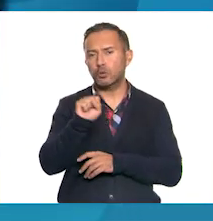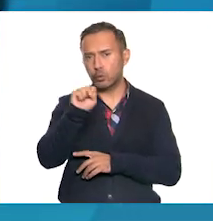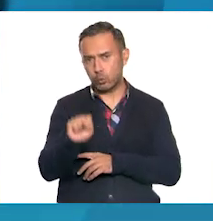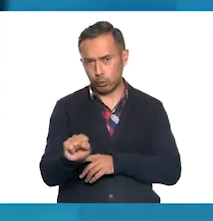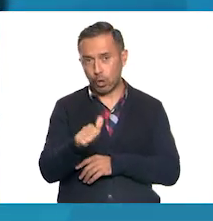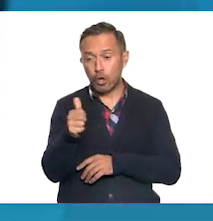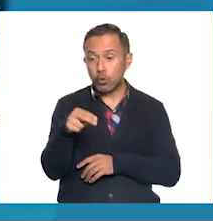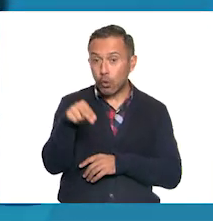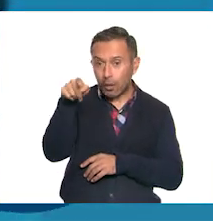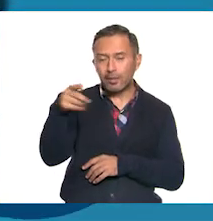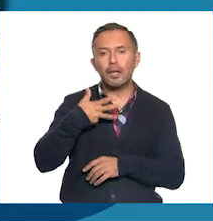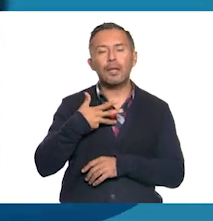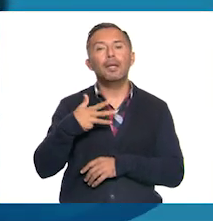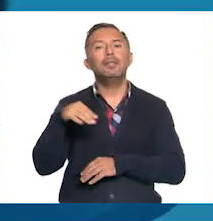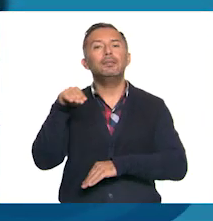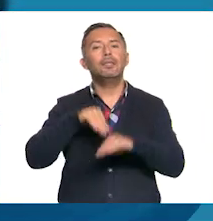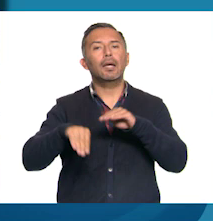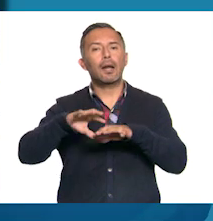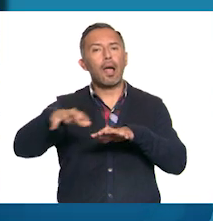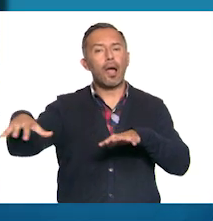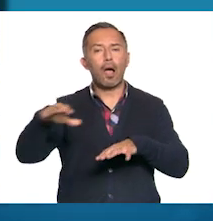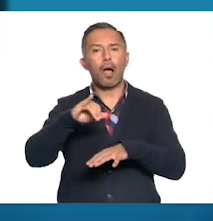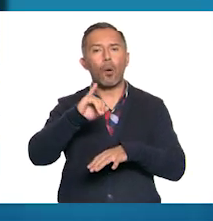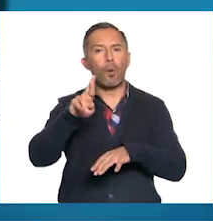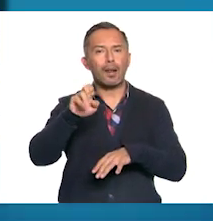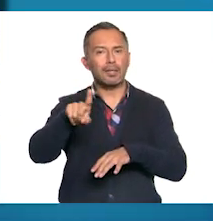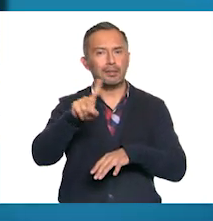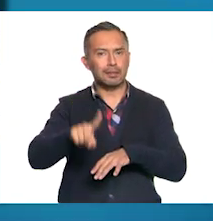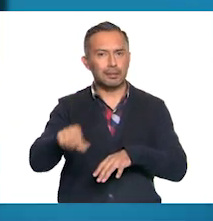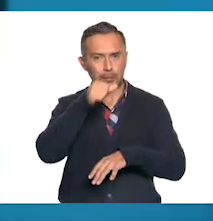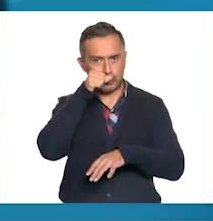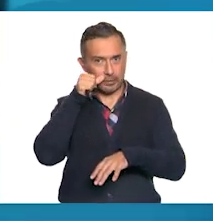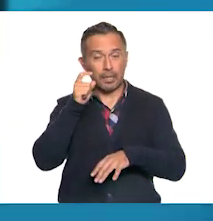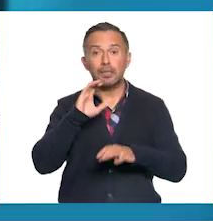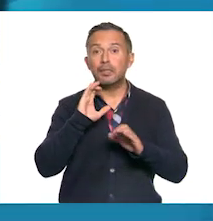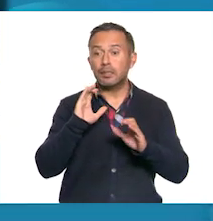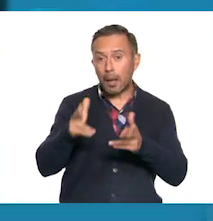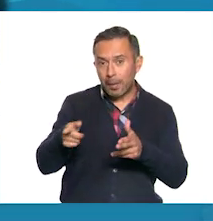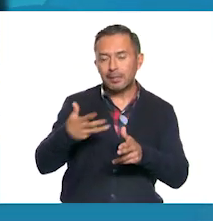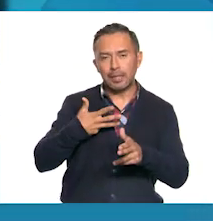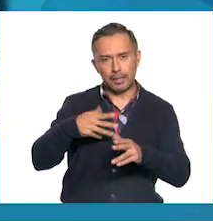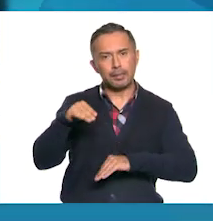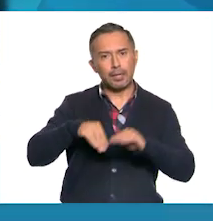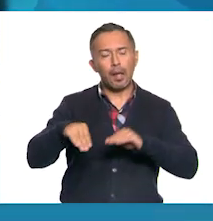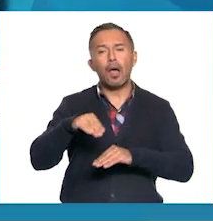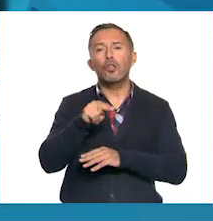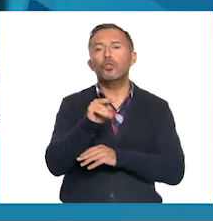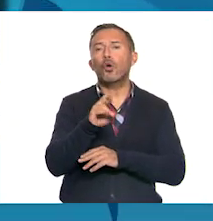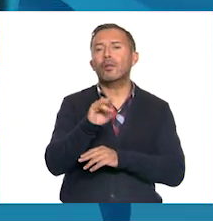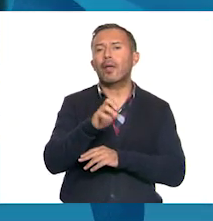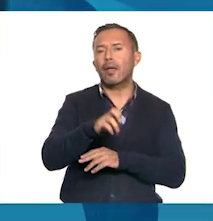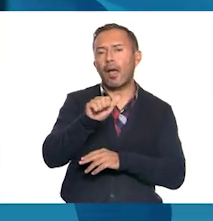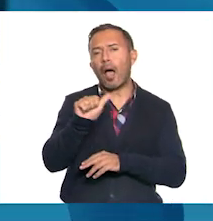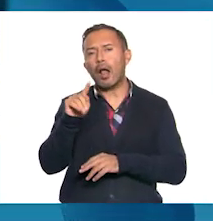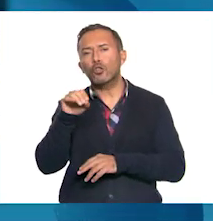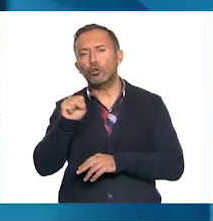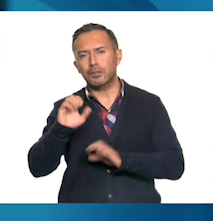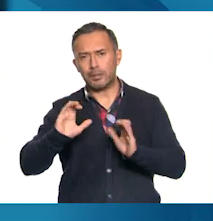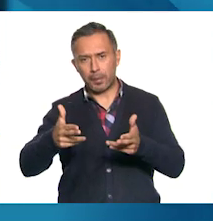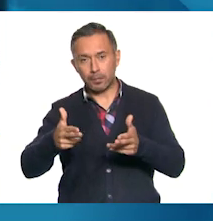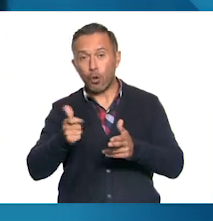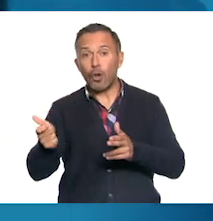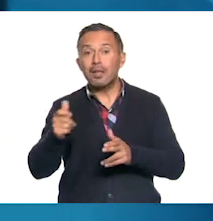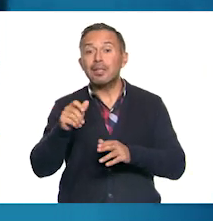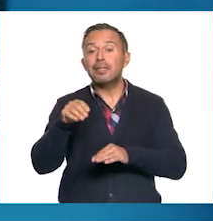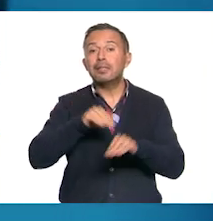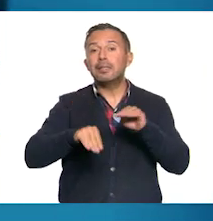de Juárez. Chiapas tiene sus propias sierras, la Sierra del Norte y Altos de Chiapas y la Sierra Madre de